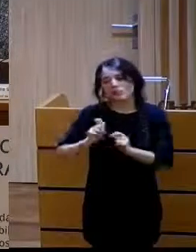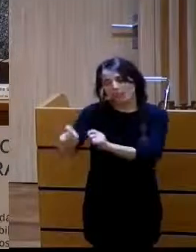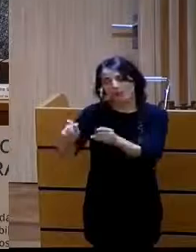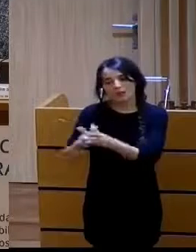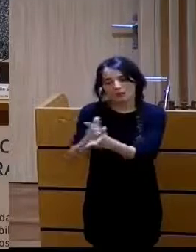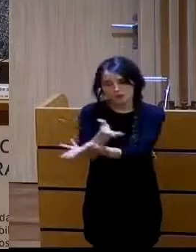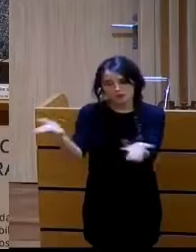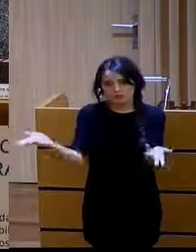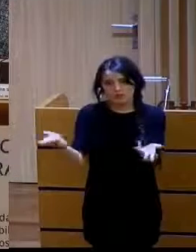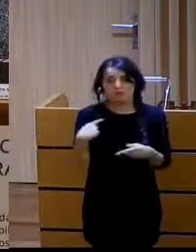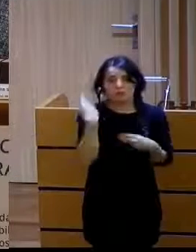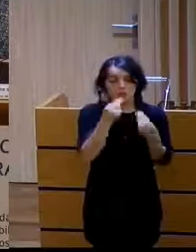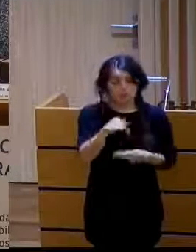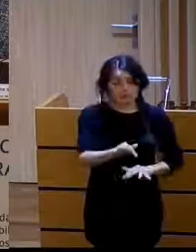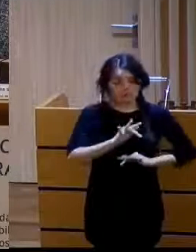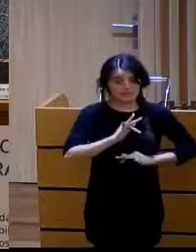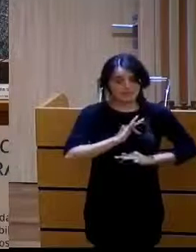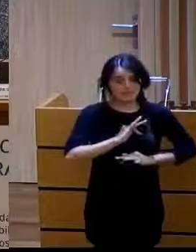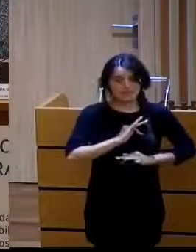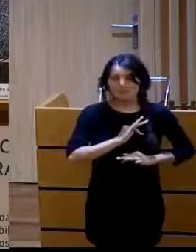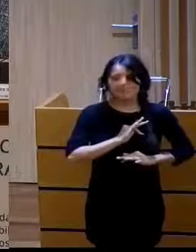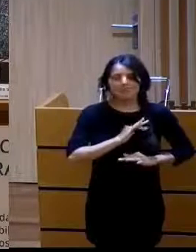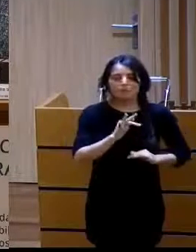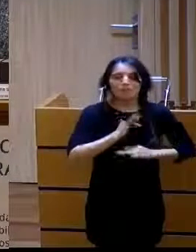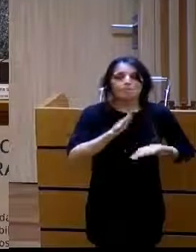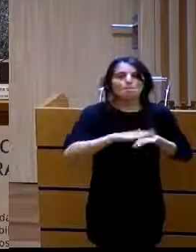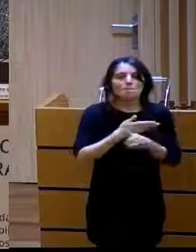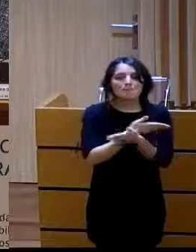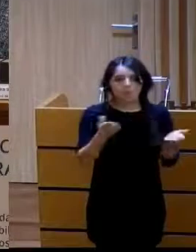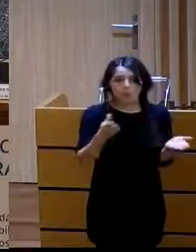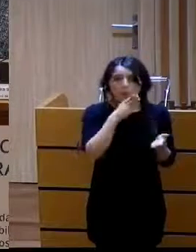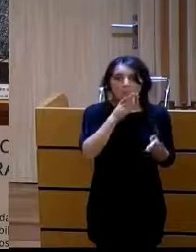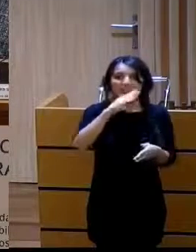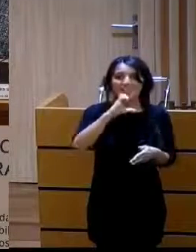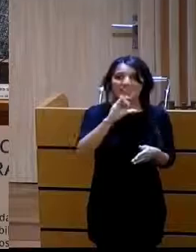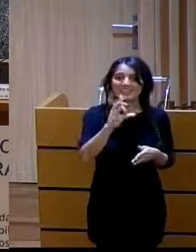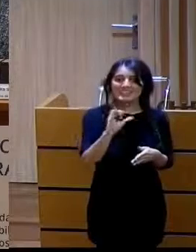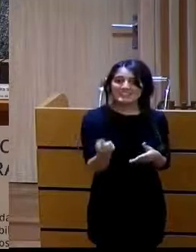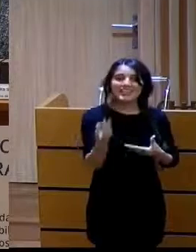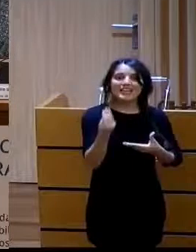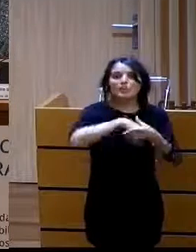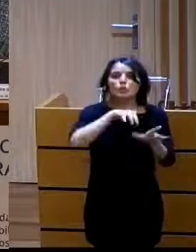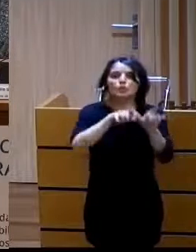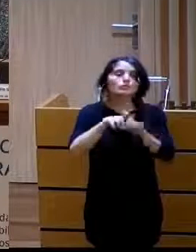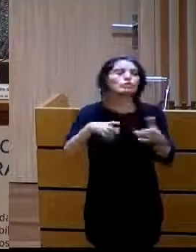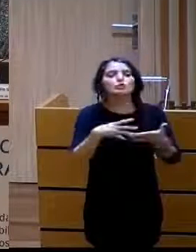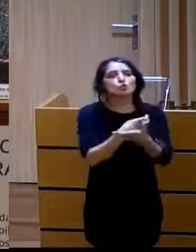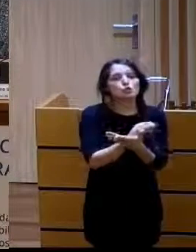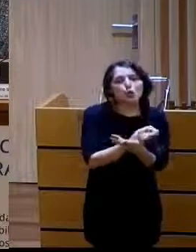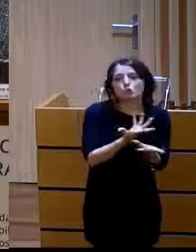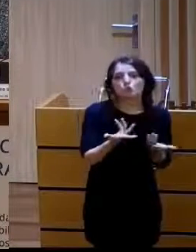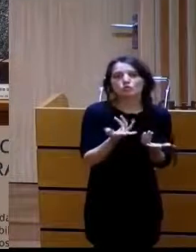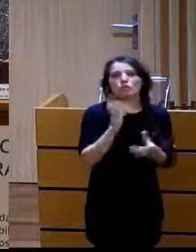porque el CESIA lo formamos todos, como ha dicho también el presidente del CERMI, asociaciones, investigadores,